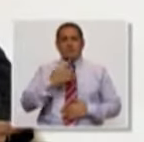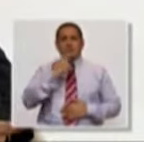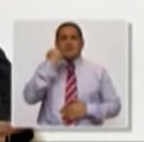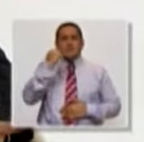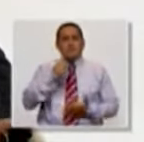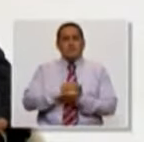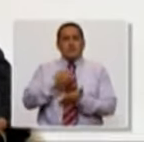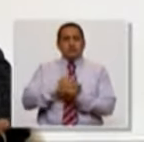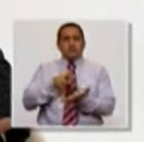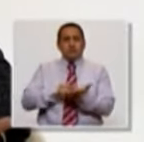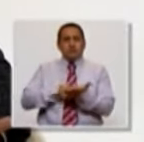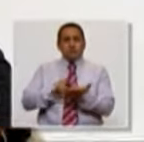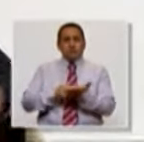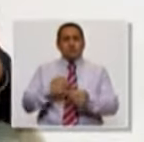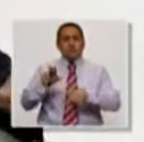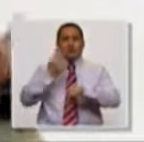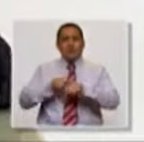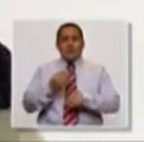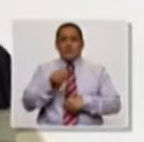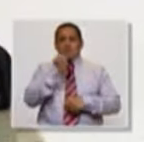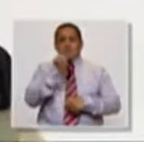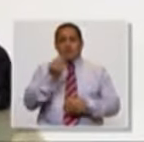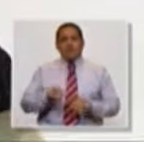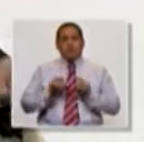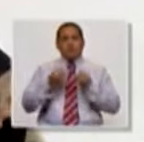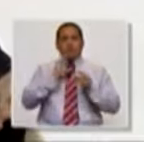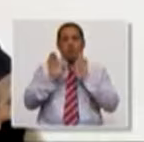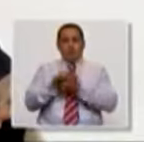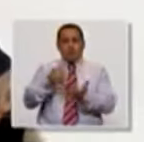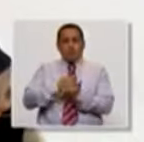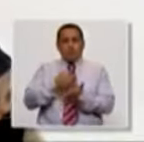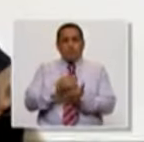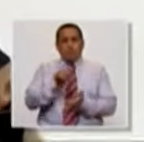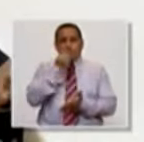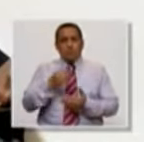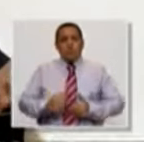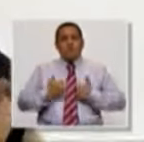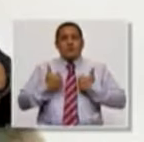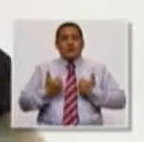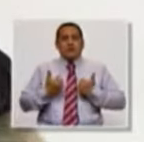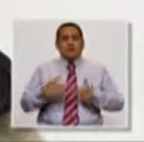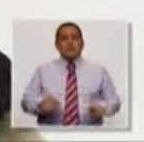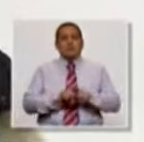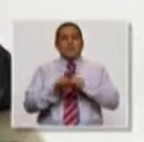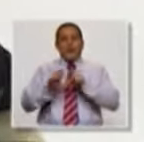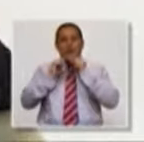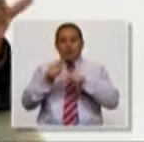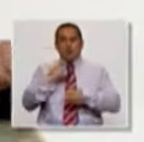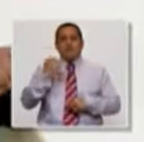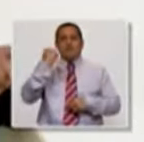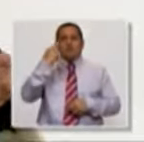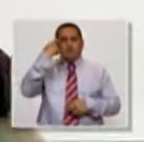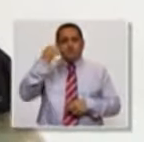pensión, que es un derecho de naturaleza alimentaria, porque sin la pensión yo no puedo sobrevivir, entonces ahí el derecho ha pensado